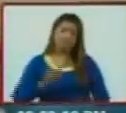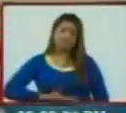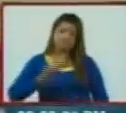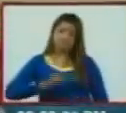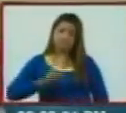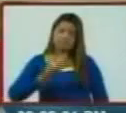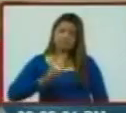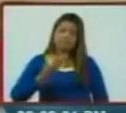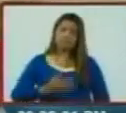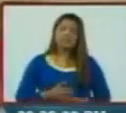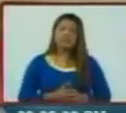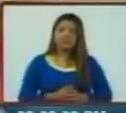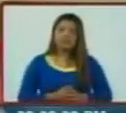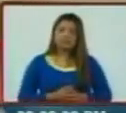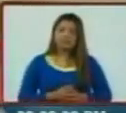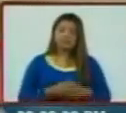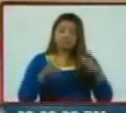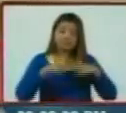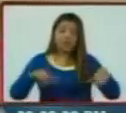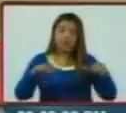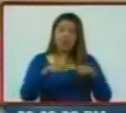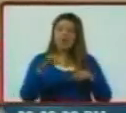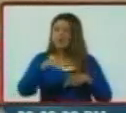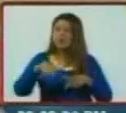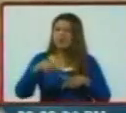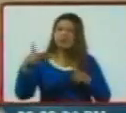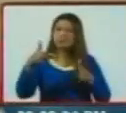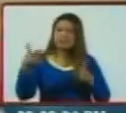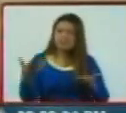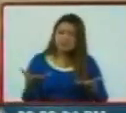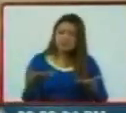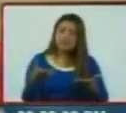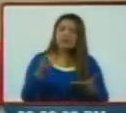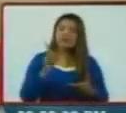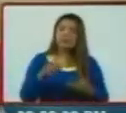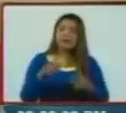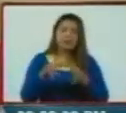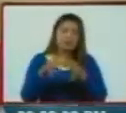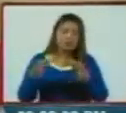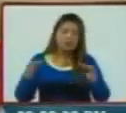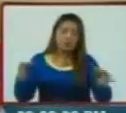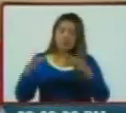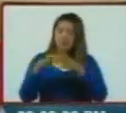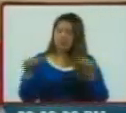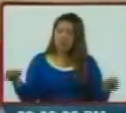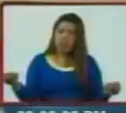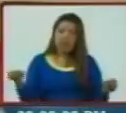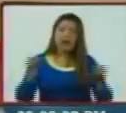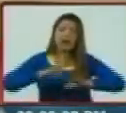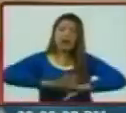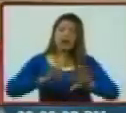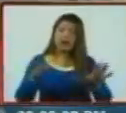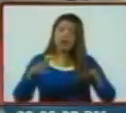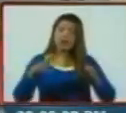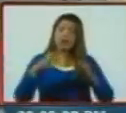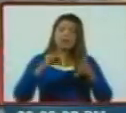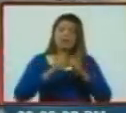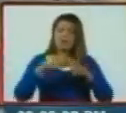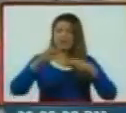tanto del sitio del suceso, como de la trayectoria, todo lo que, por supuesto, conlleva esta